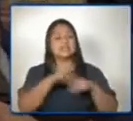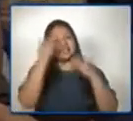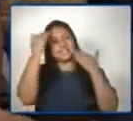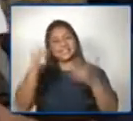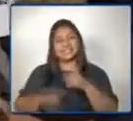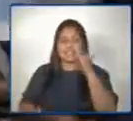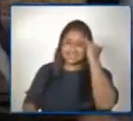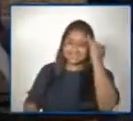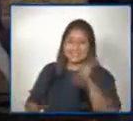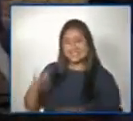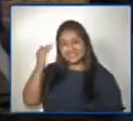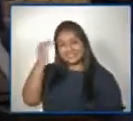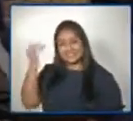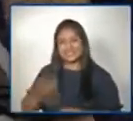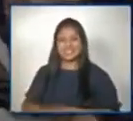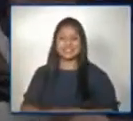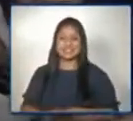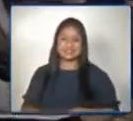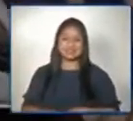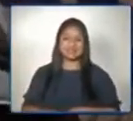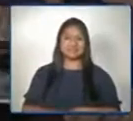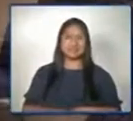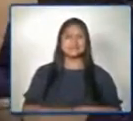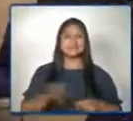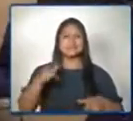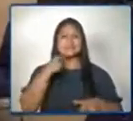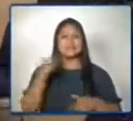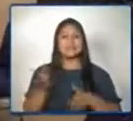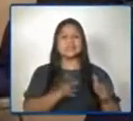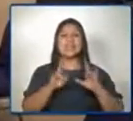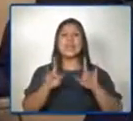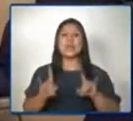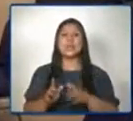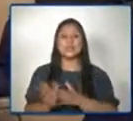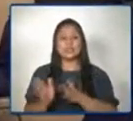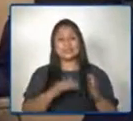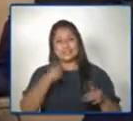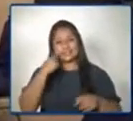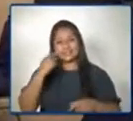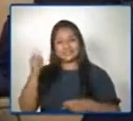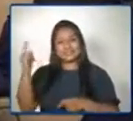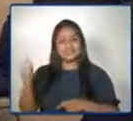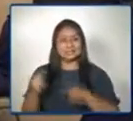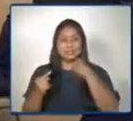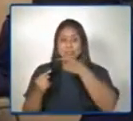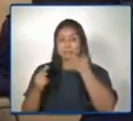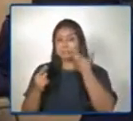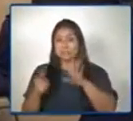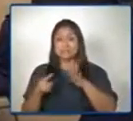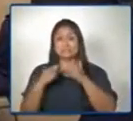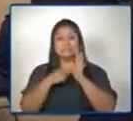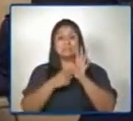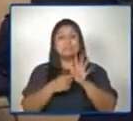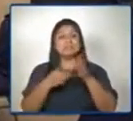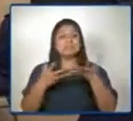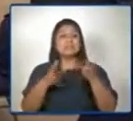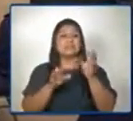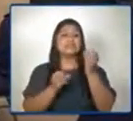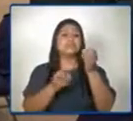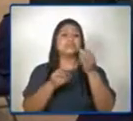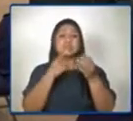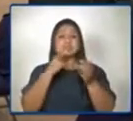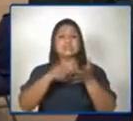a ustedes, un gusto. Muchas gracias ahí a Nicté Sotomayor, oriunda de Retaluleu. Ahí ella pues nos ha comentado acerca de todo lo que ha